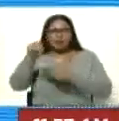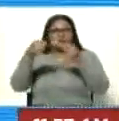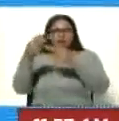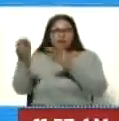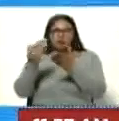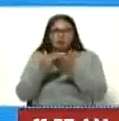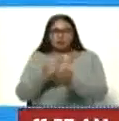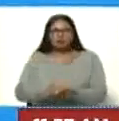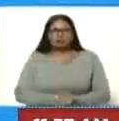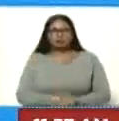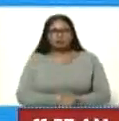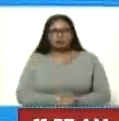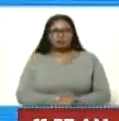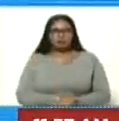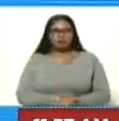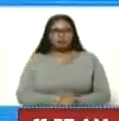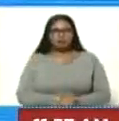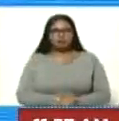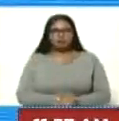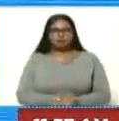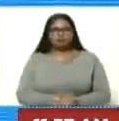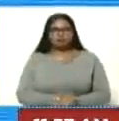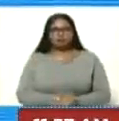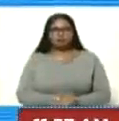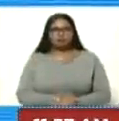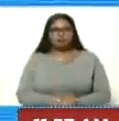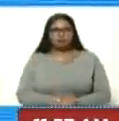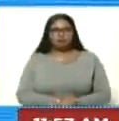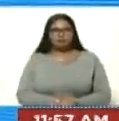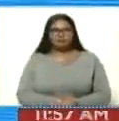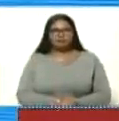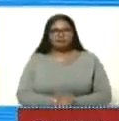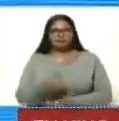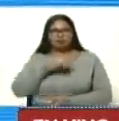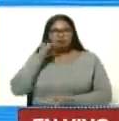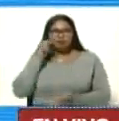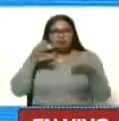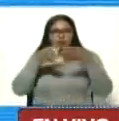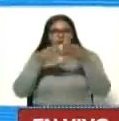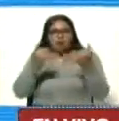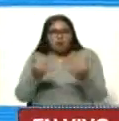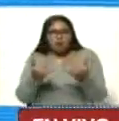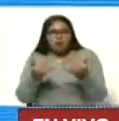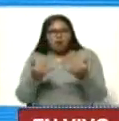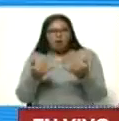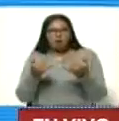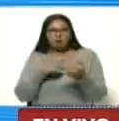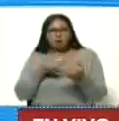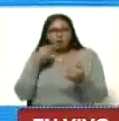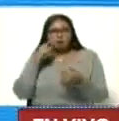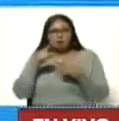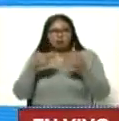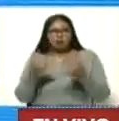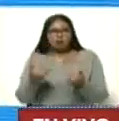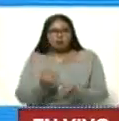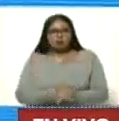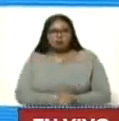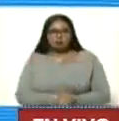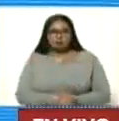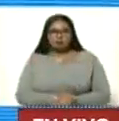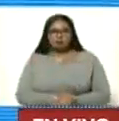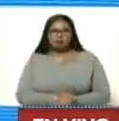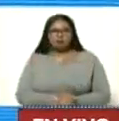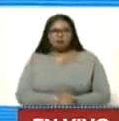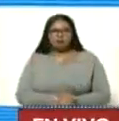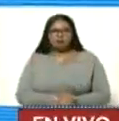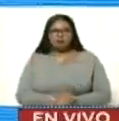nunca. Y que nosotros estemos reunidos aquí, queridos hermanos, después de, bueno,